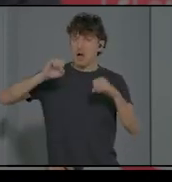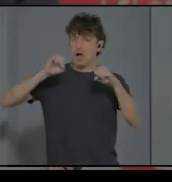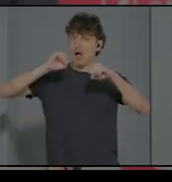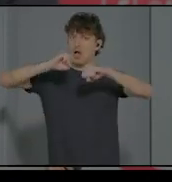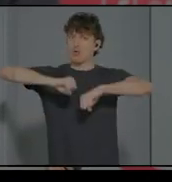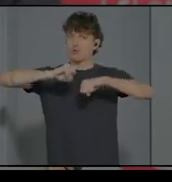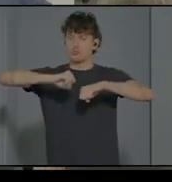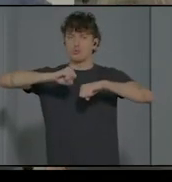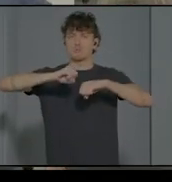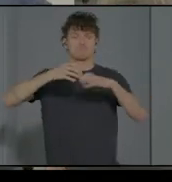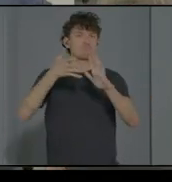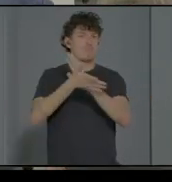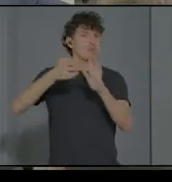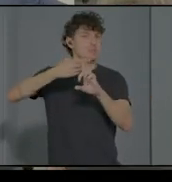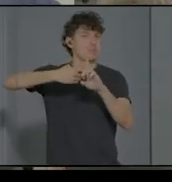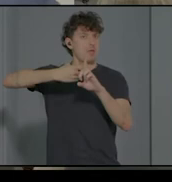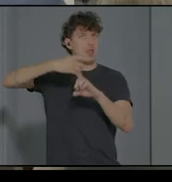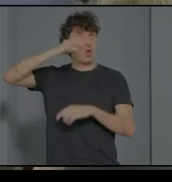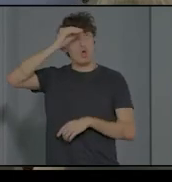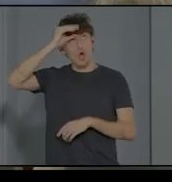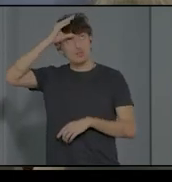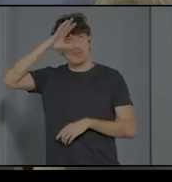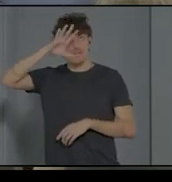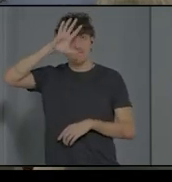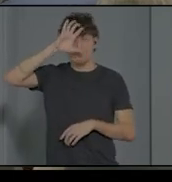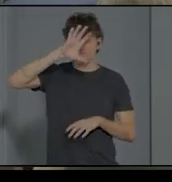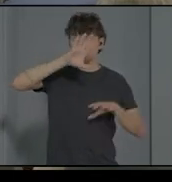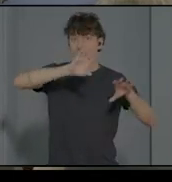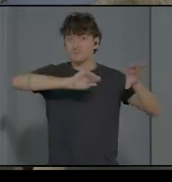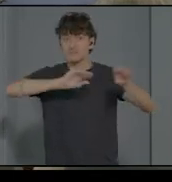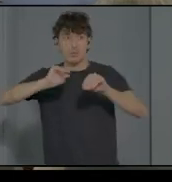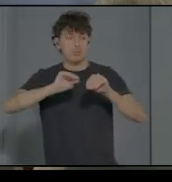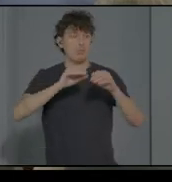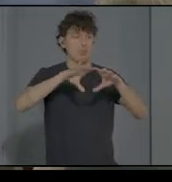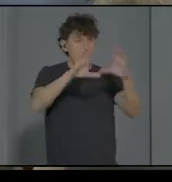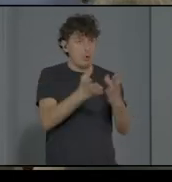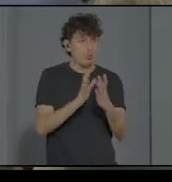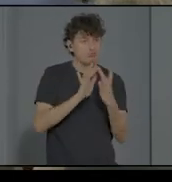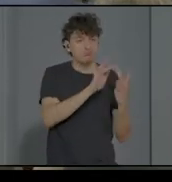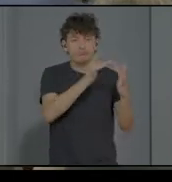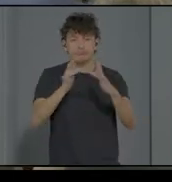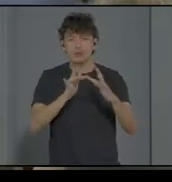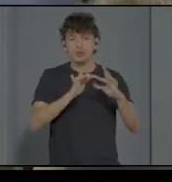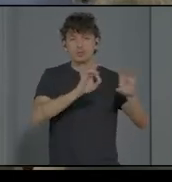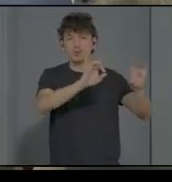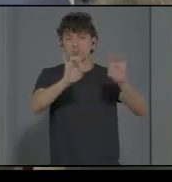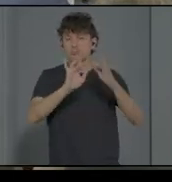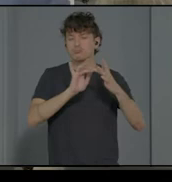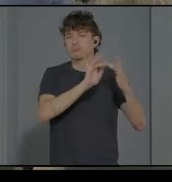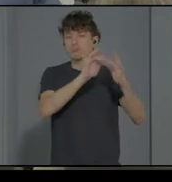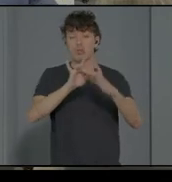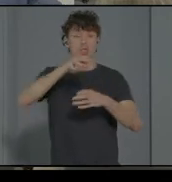con el cual se relacionará con el mundo y estará introducido también una serie de estructuras sociales de pareja